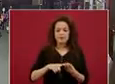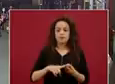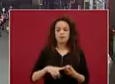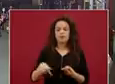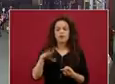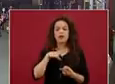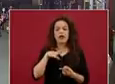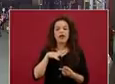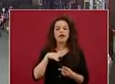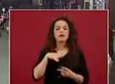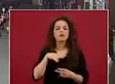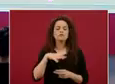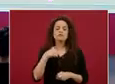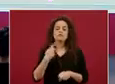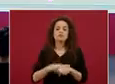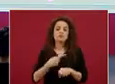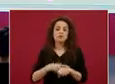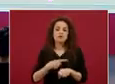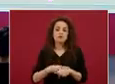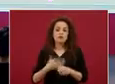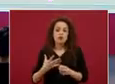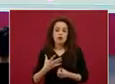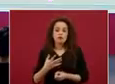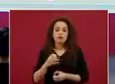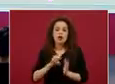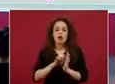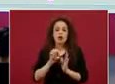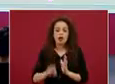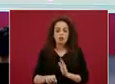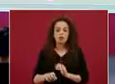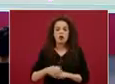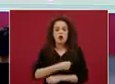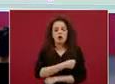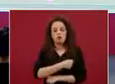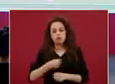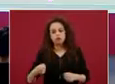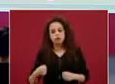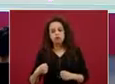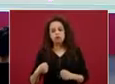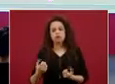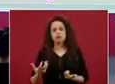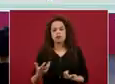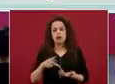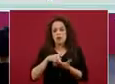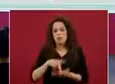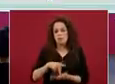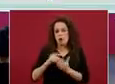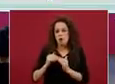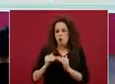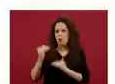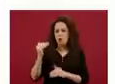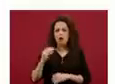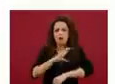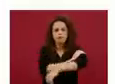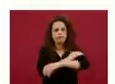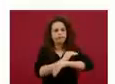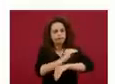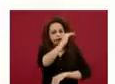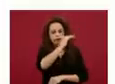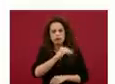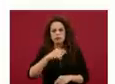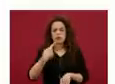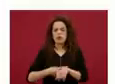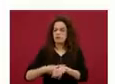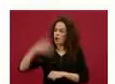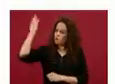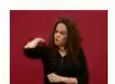condición, alguna enfermedad de cronicidad como obesidad, sobrepeso, diabetes, hipertensión, enfermedad pulmonar,